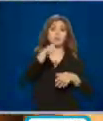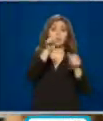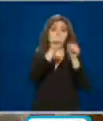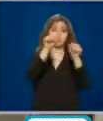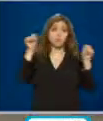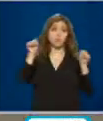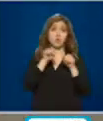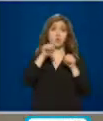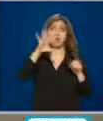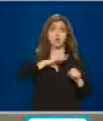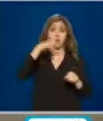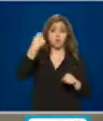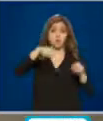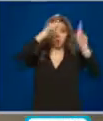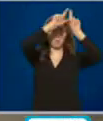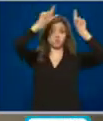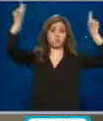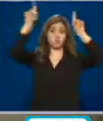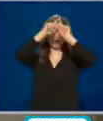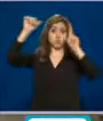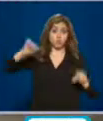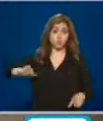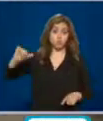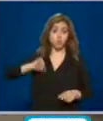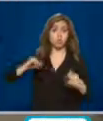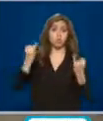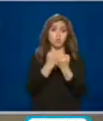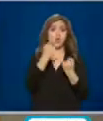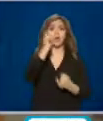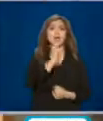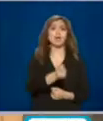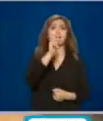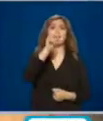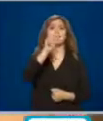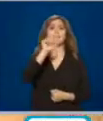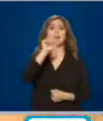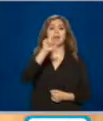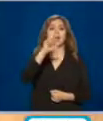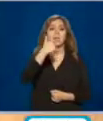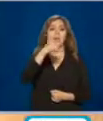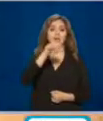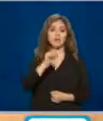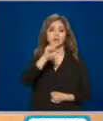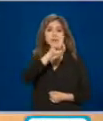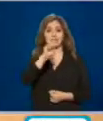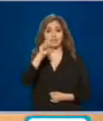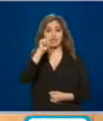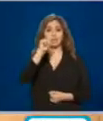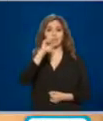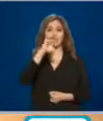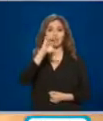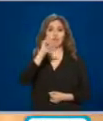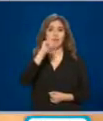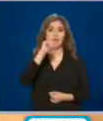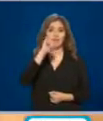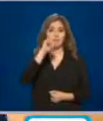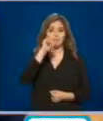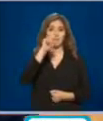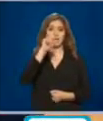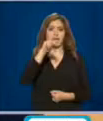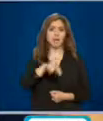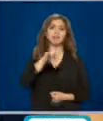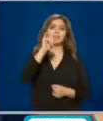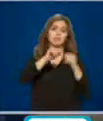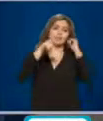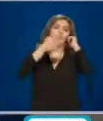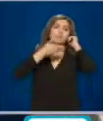homenaje a mariachis clásicos como el Vargas de Tecatitlán. Claro que sí, es un mariachi icónico, emblemático